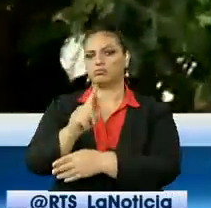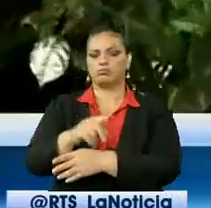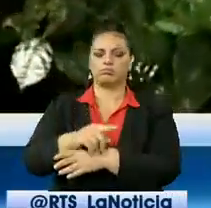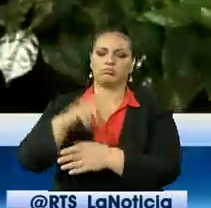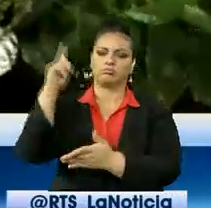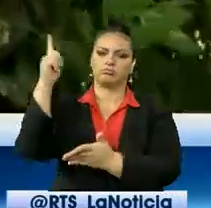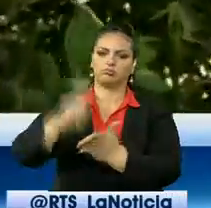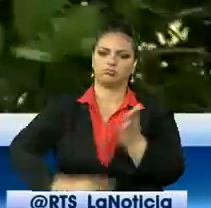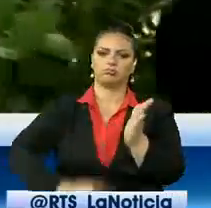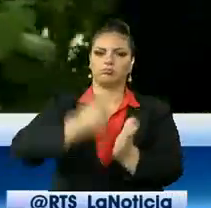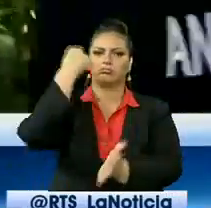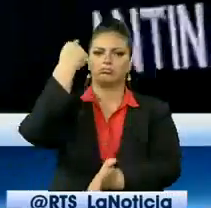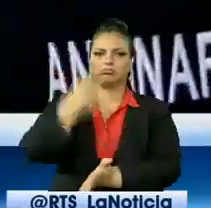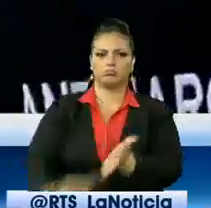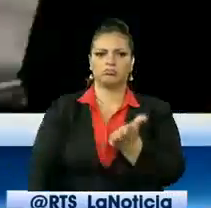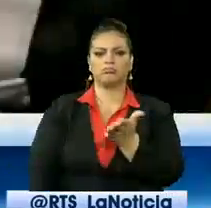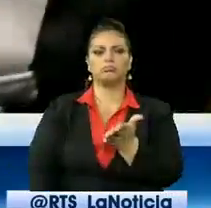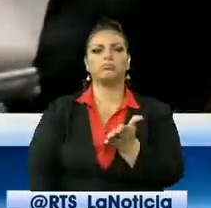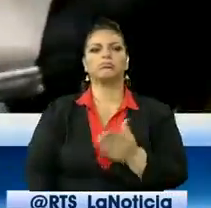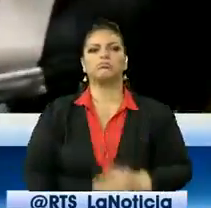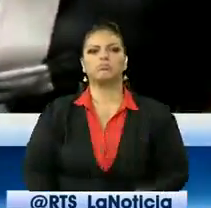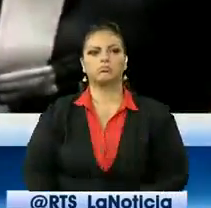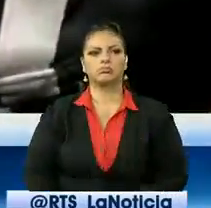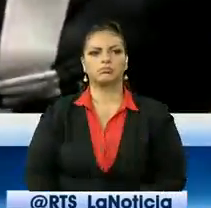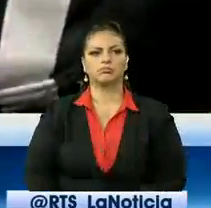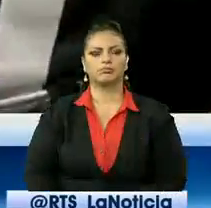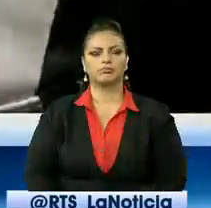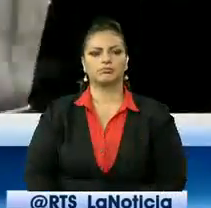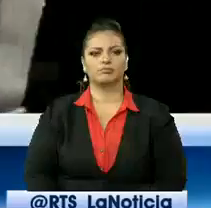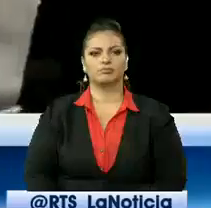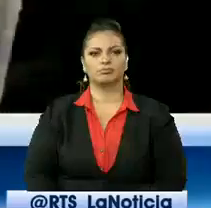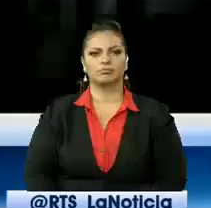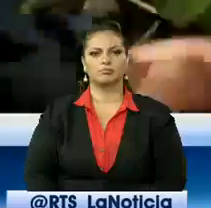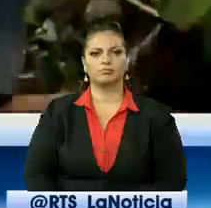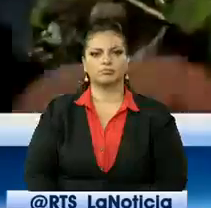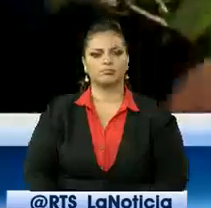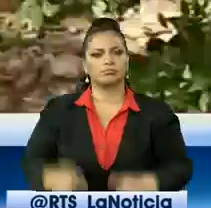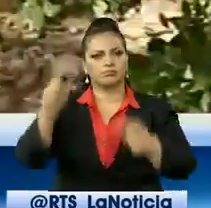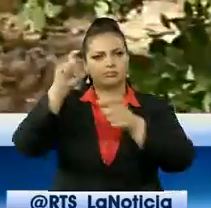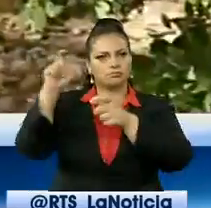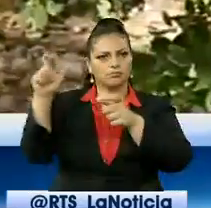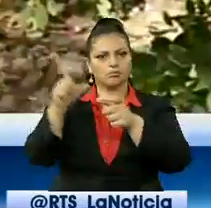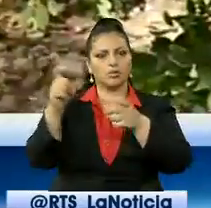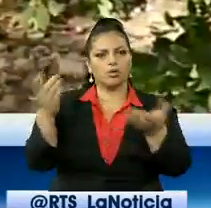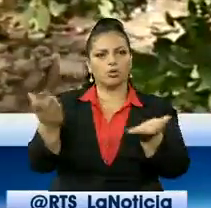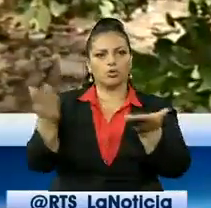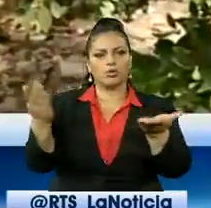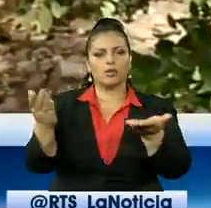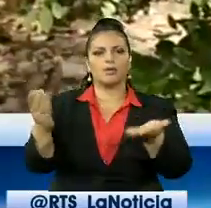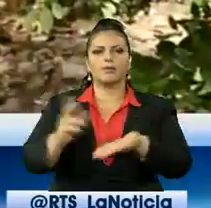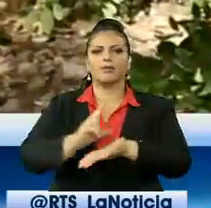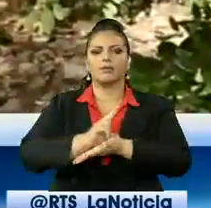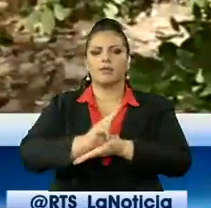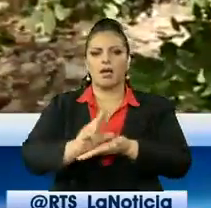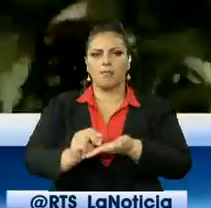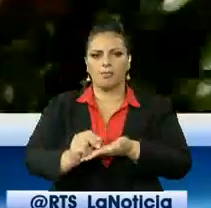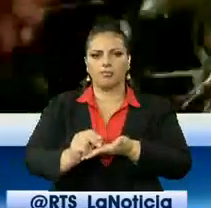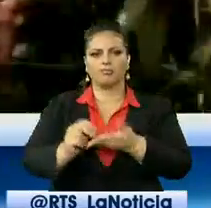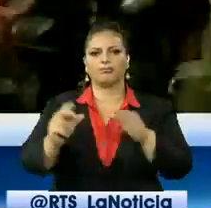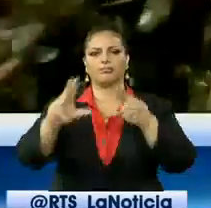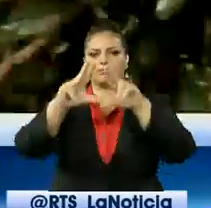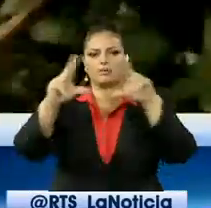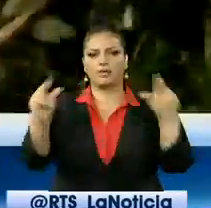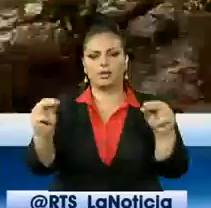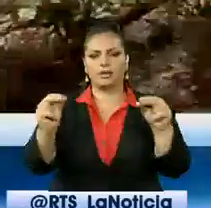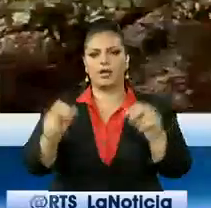está prohibido en el país. La Fiscalía de Napo y la Unidad de Químicos de la Policía Antinarcóticos de